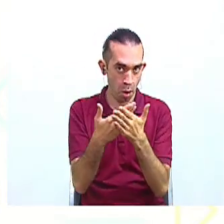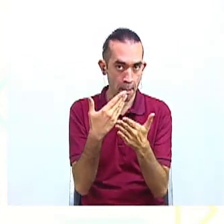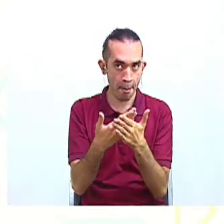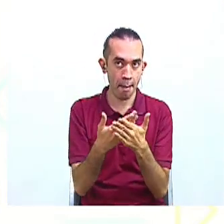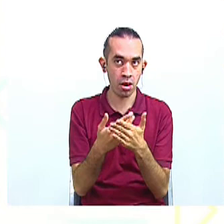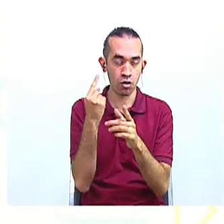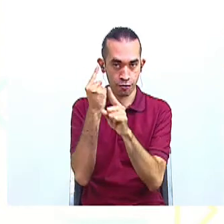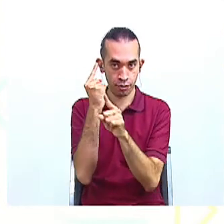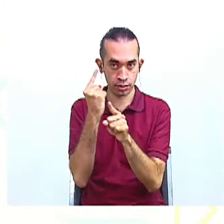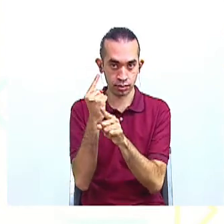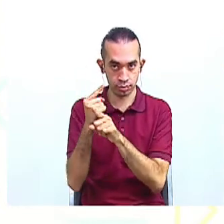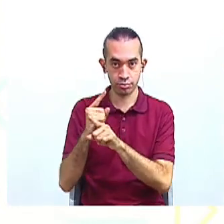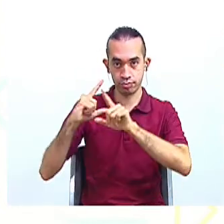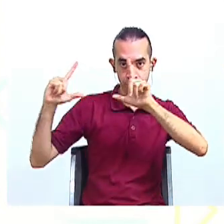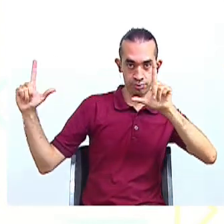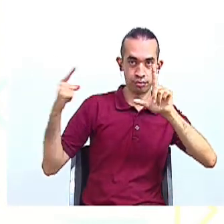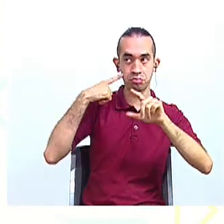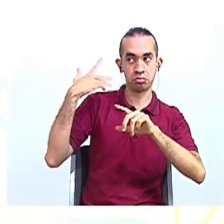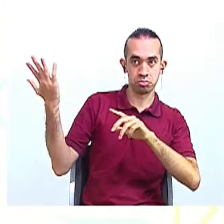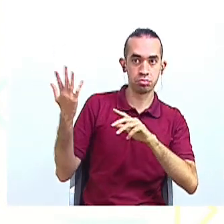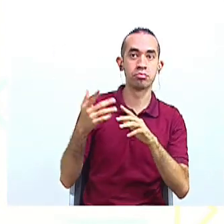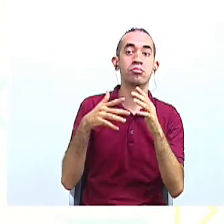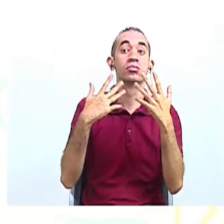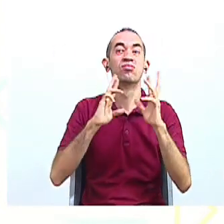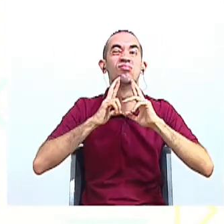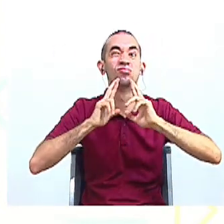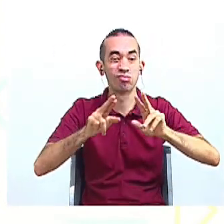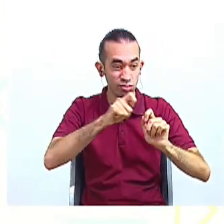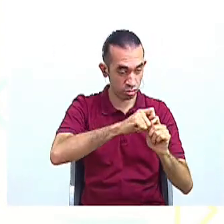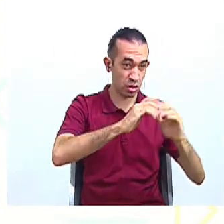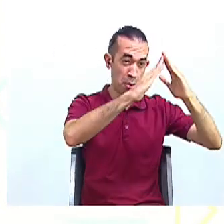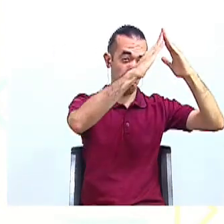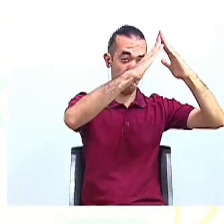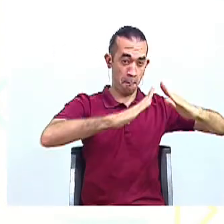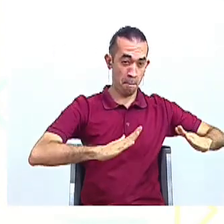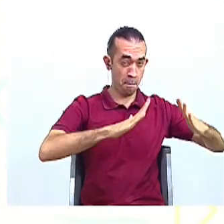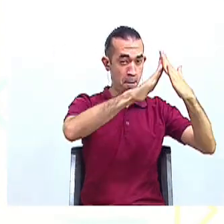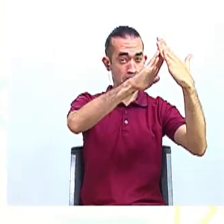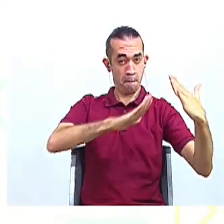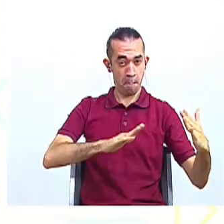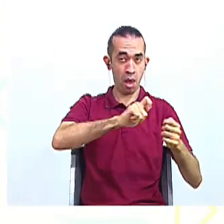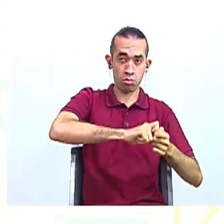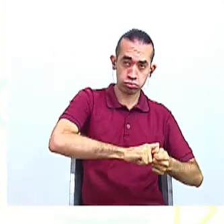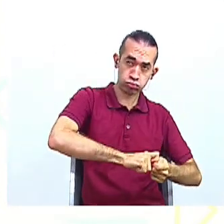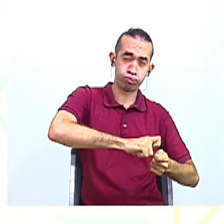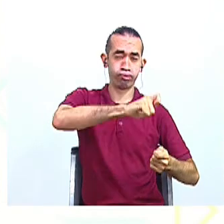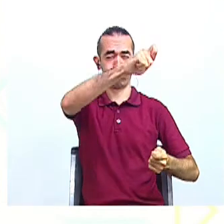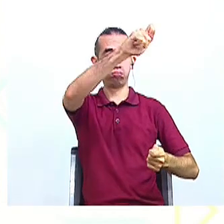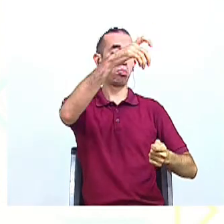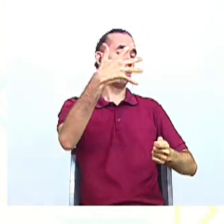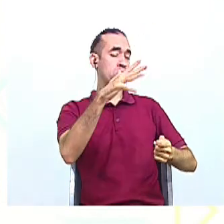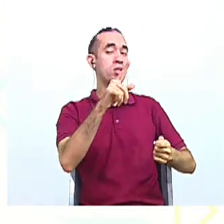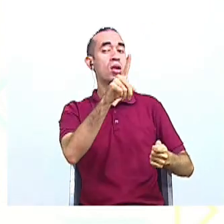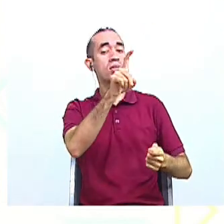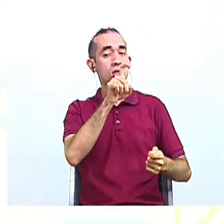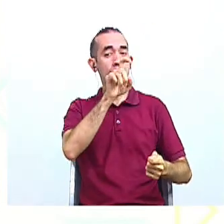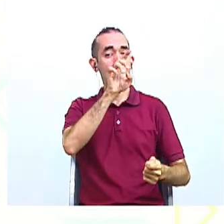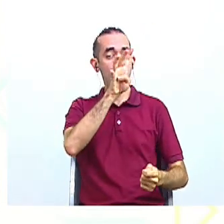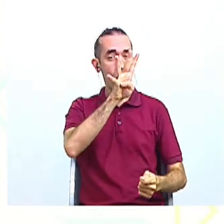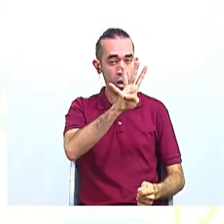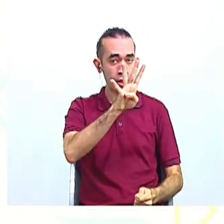que está correcto, ¿verdad? Entonces, la altura de la pirámide es aproximadamente